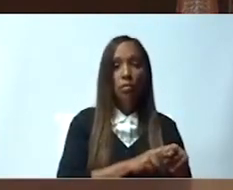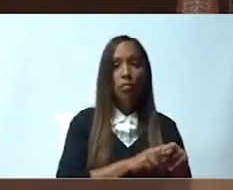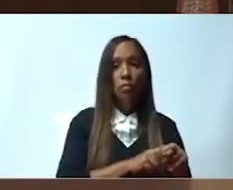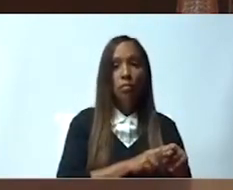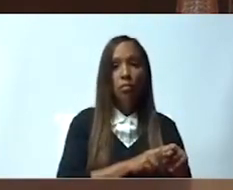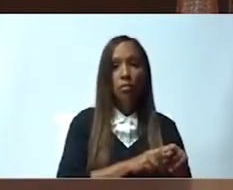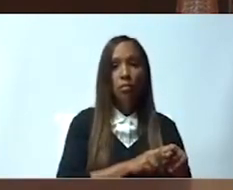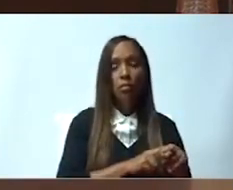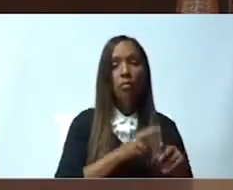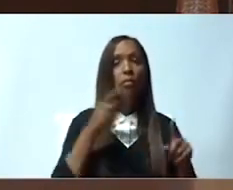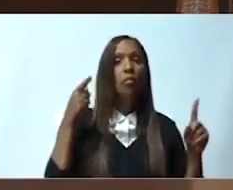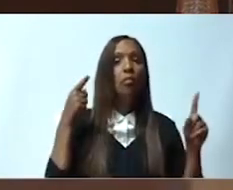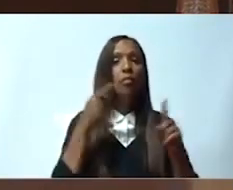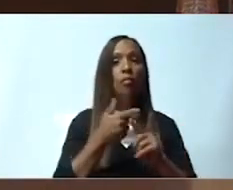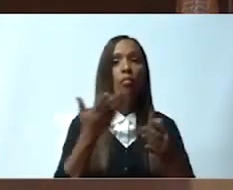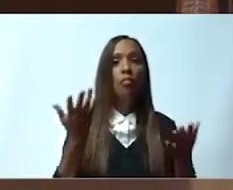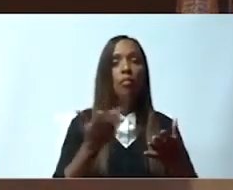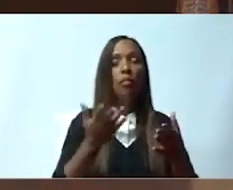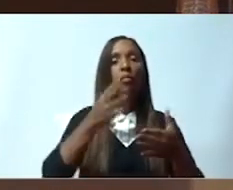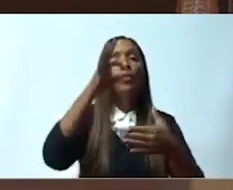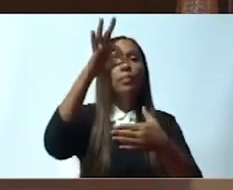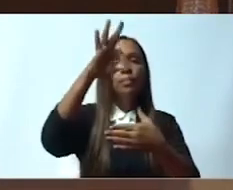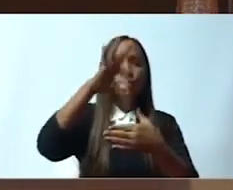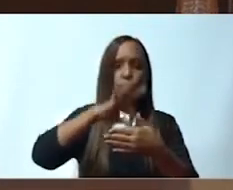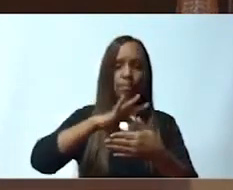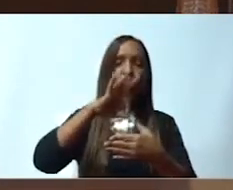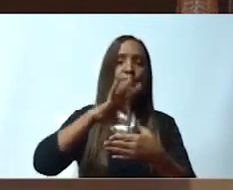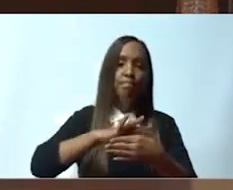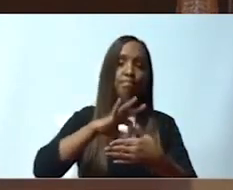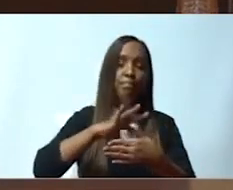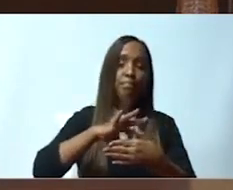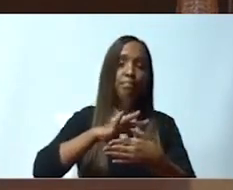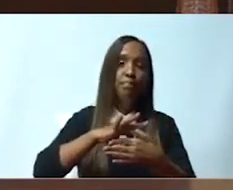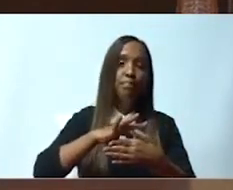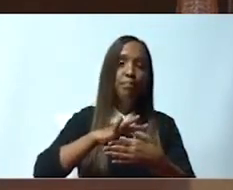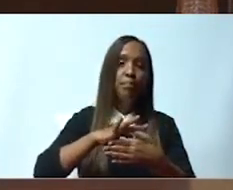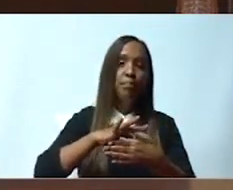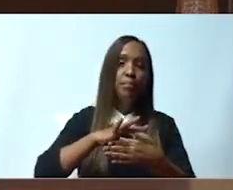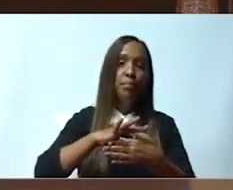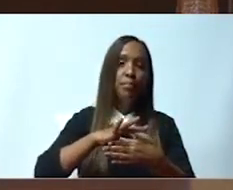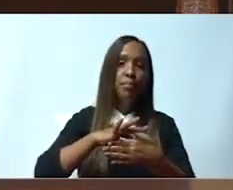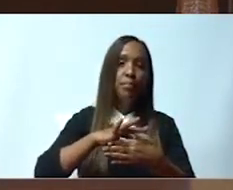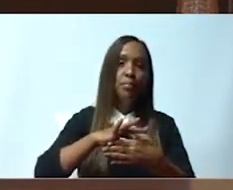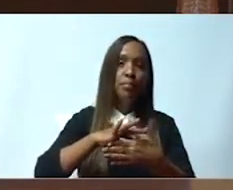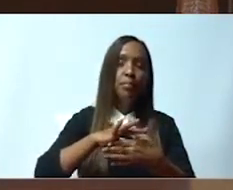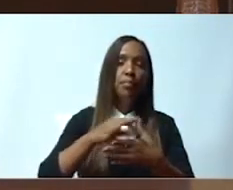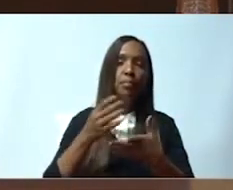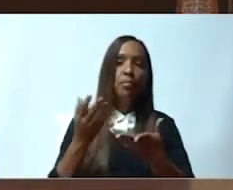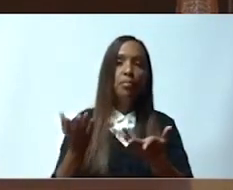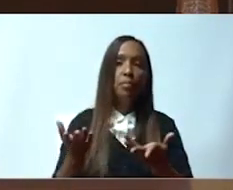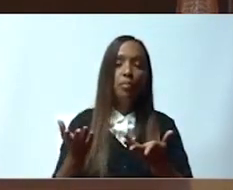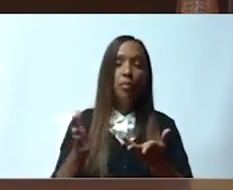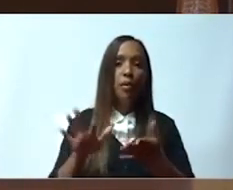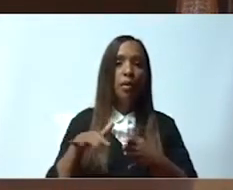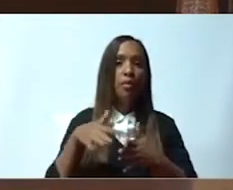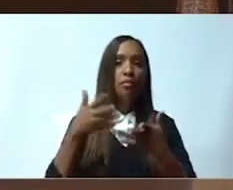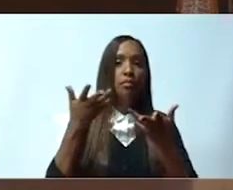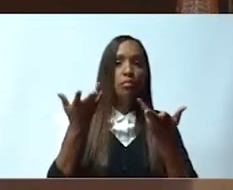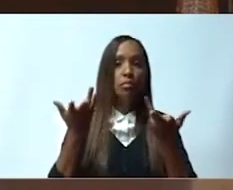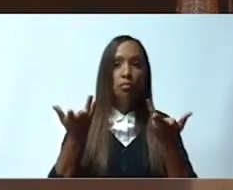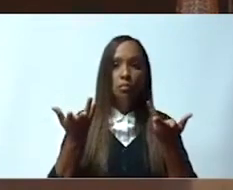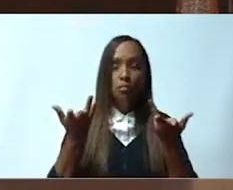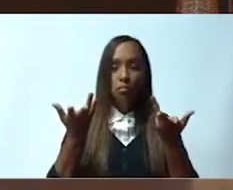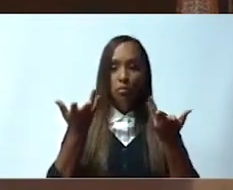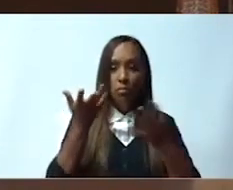hagamos el ejercicio del voto, tal y como establece el reglamento interior de esta Cámara, desde nuestras